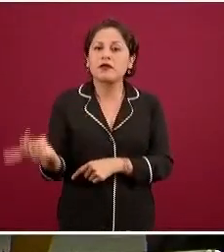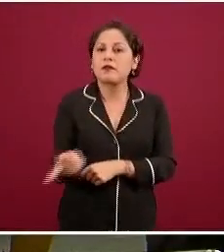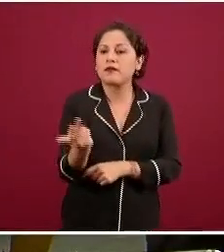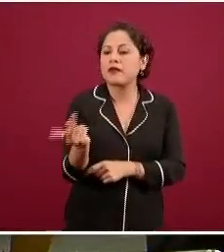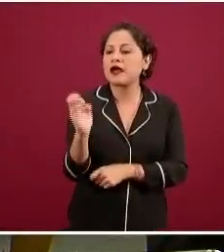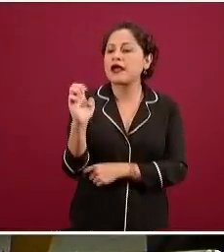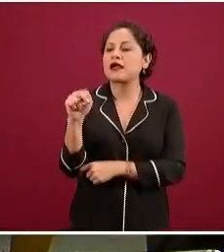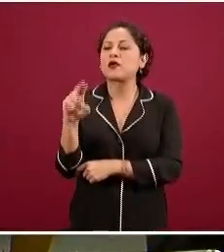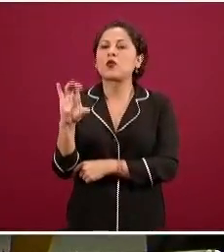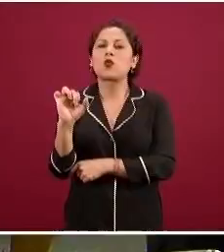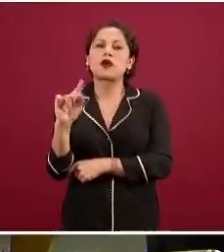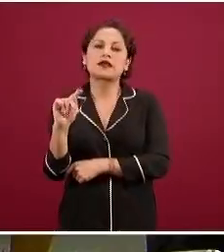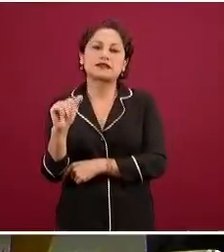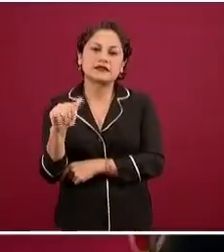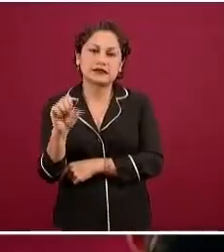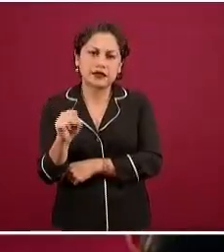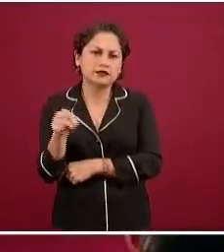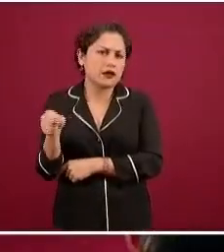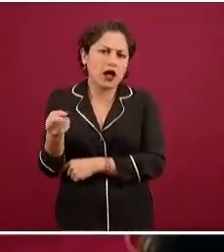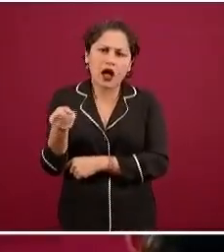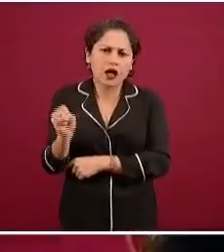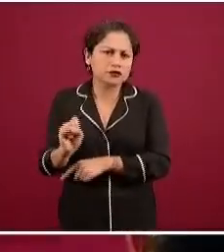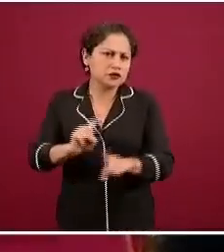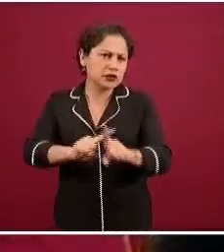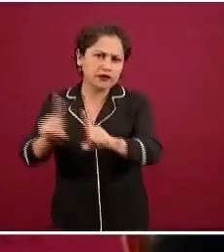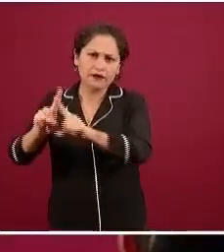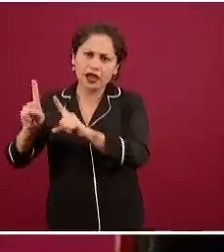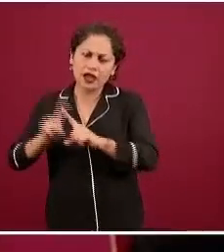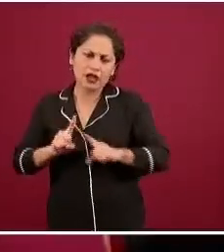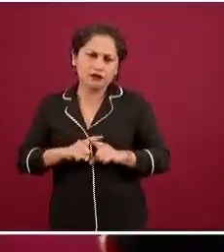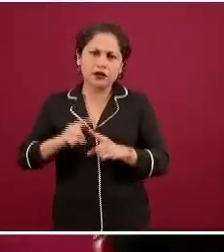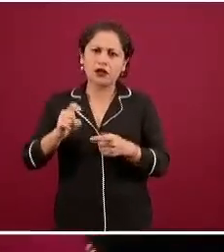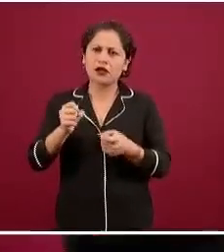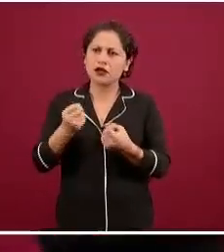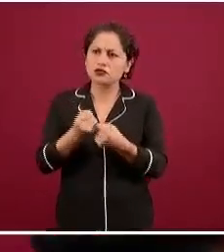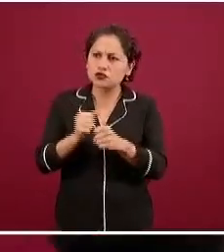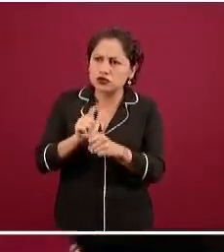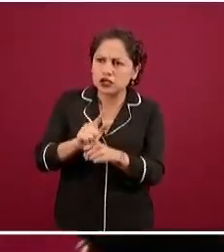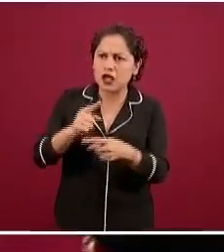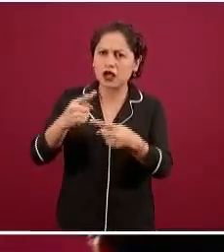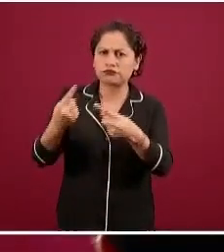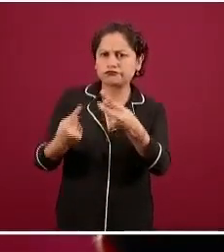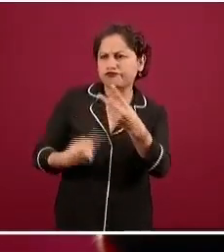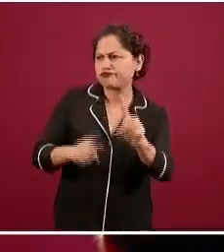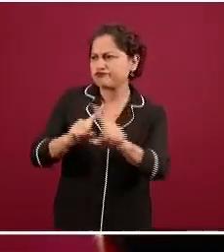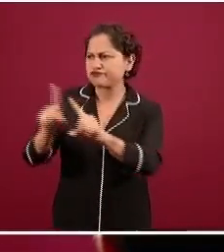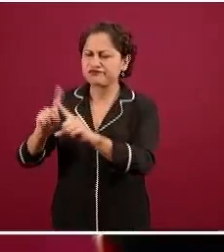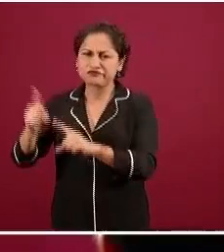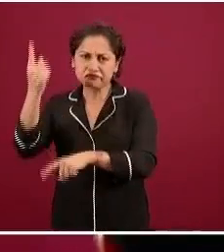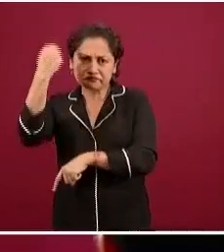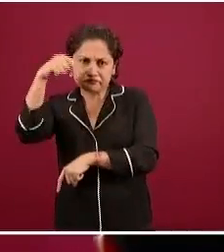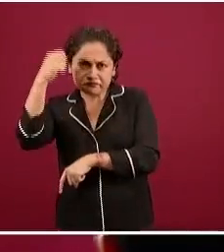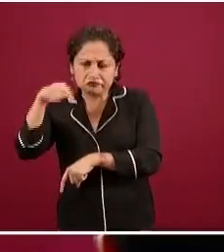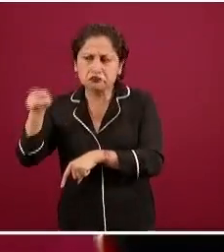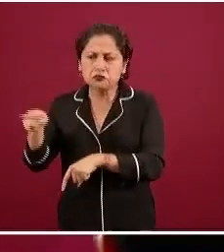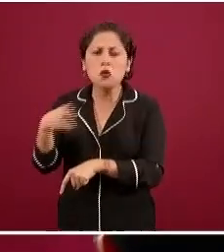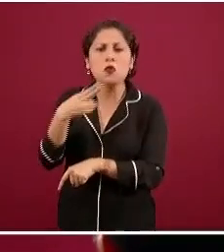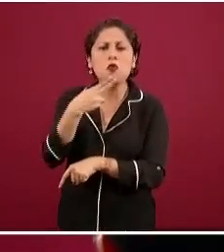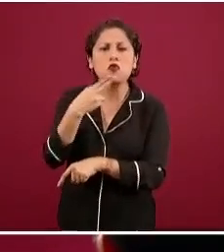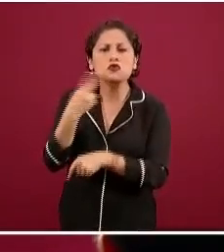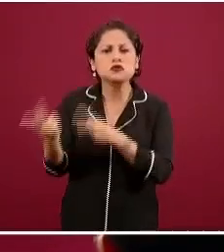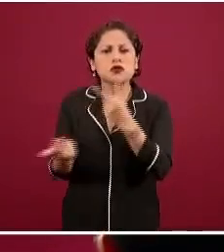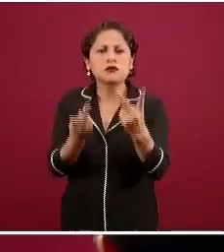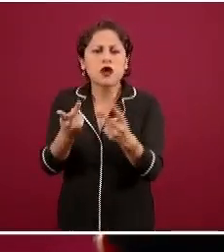metodología usada en muchas ciencias sociales y otras, en donde uno entrevista a un número